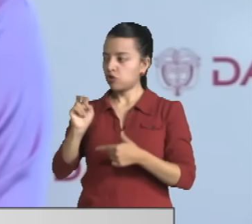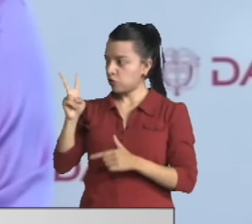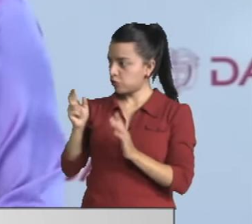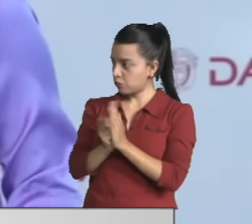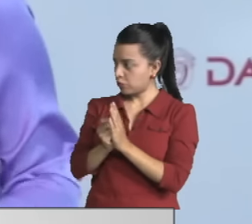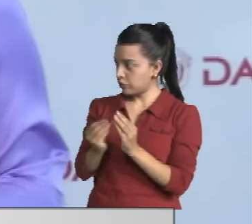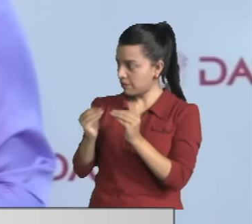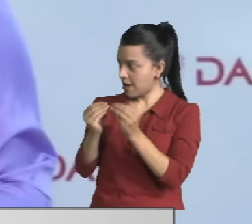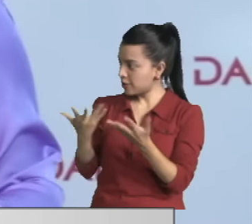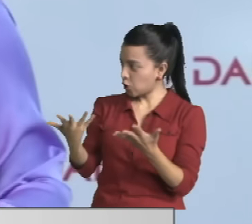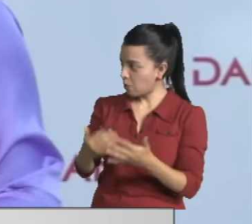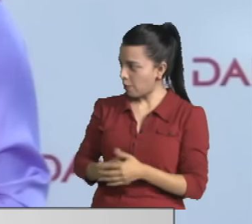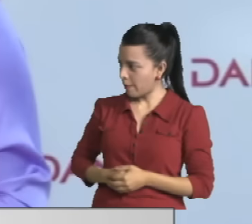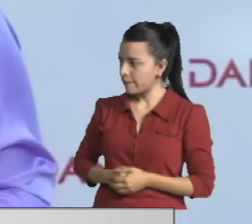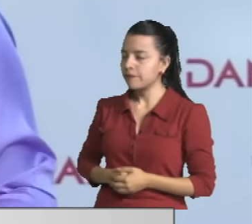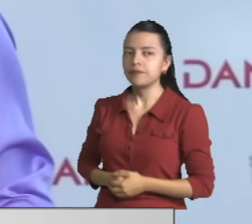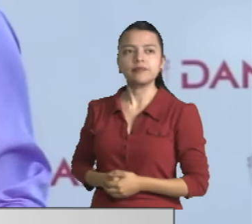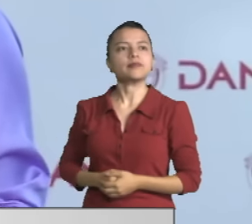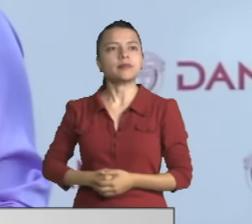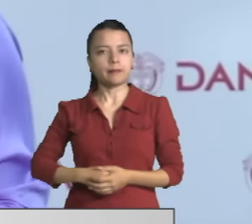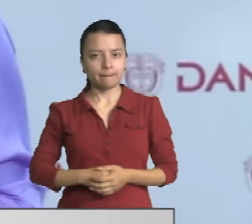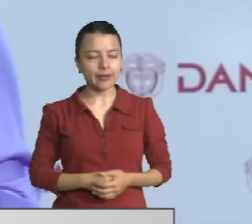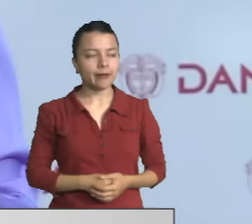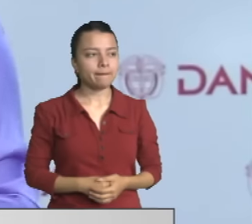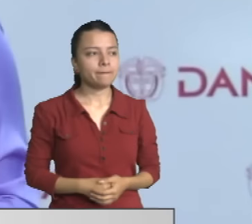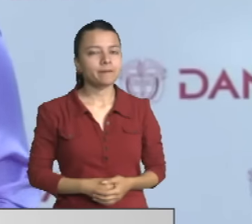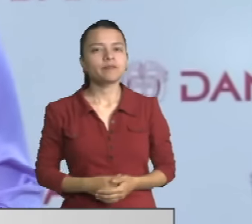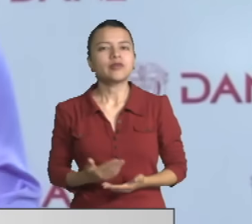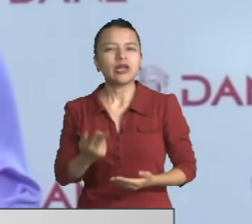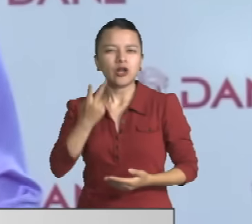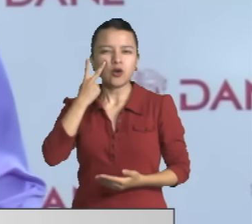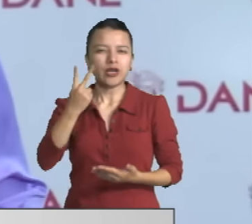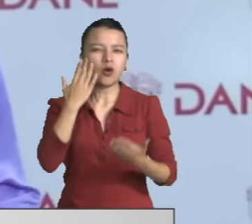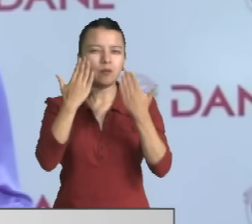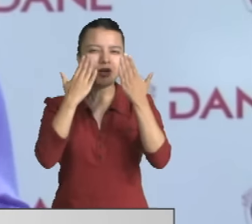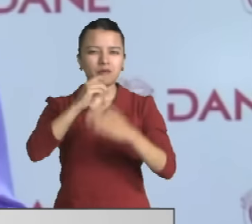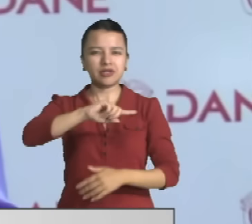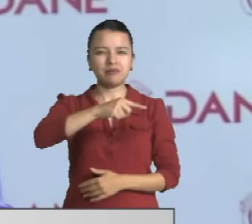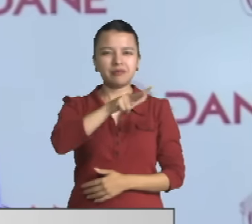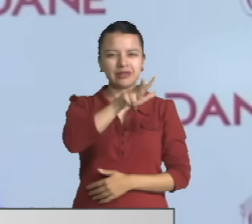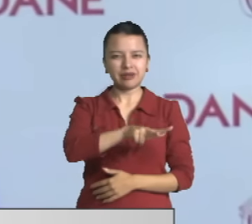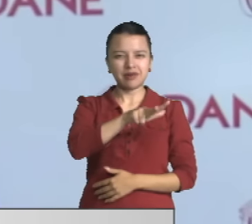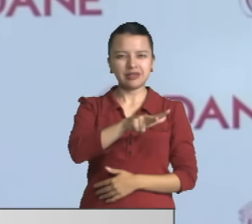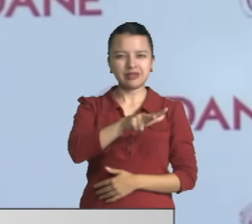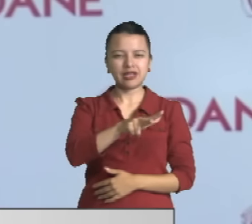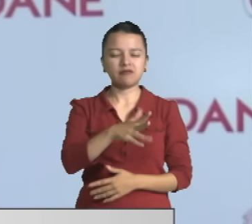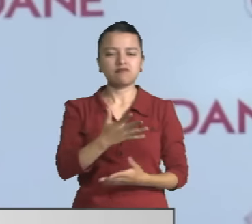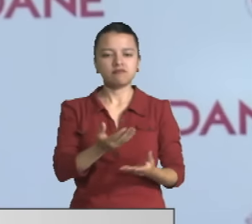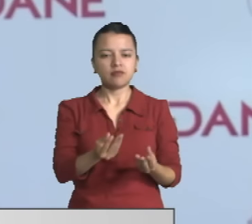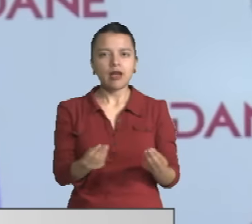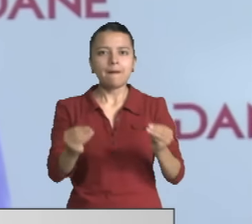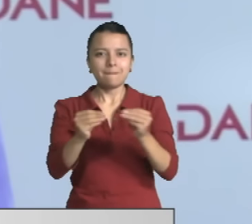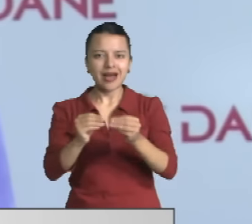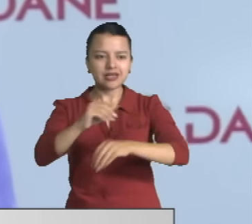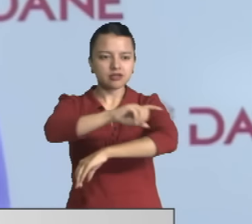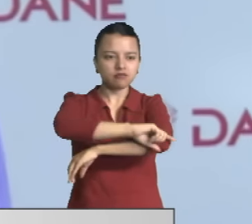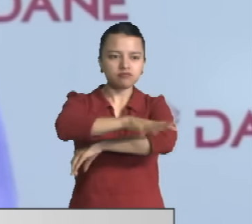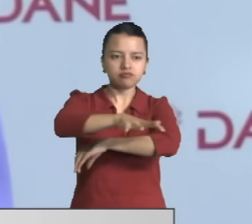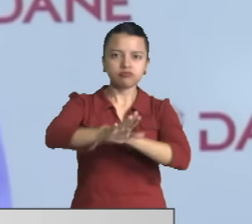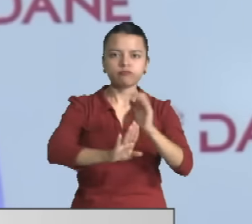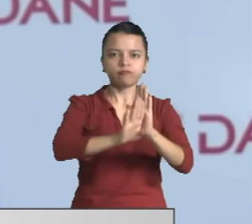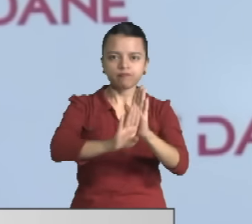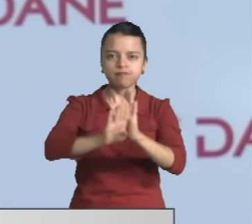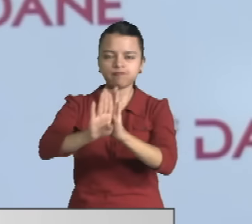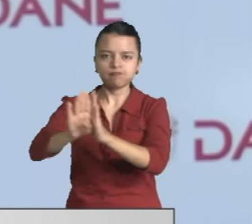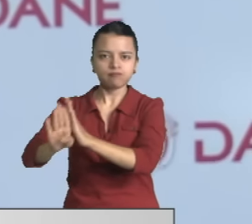estamos viendo allí que hay unas actividades que están jalonando más que lo que veíamos en el primer semestre, pero sobre todo más actividades en crecimientos positivos.